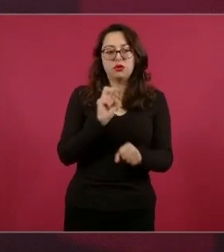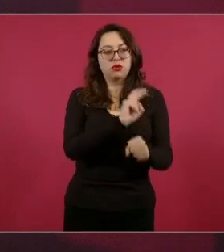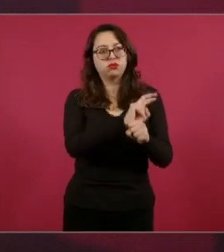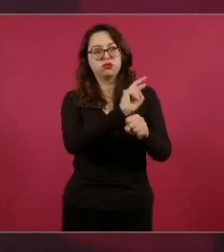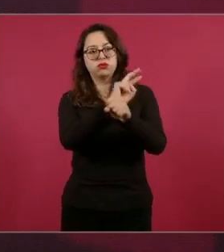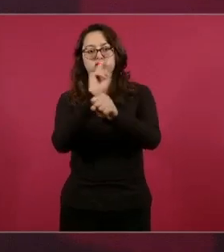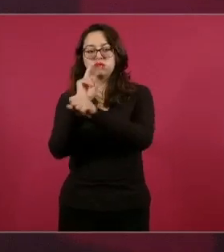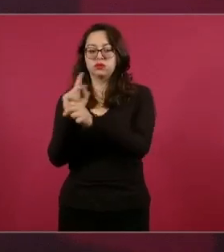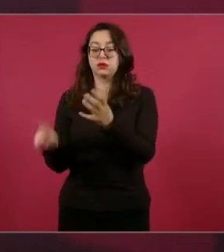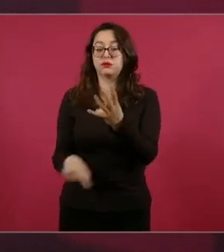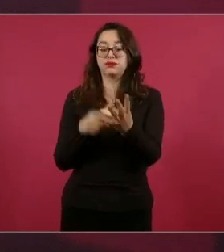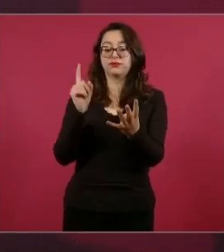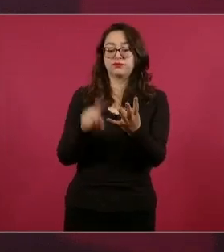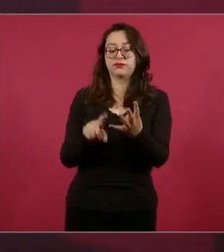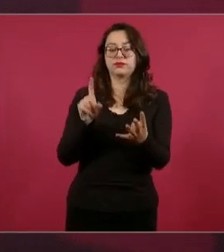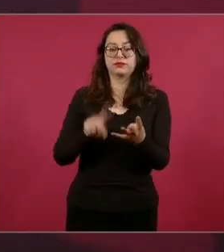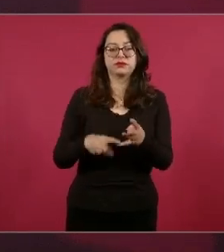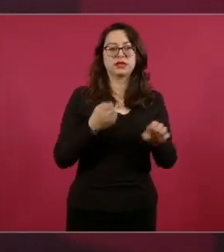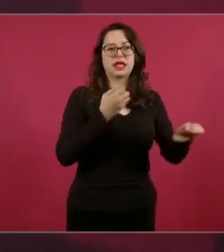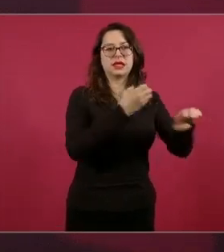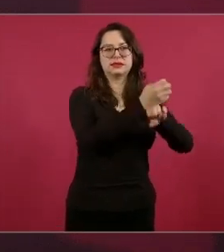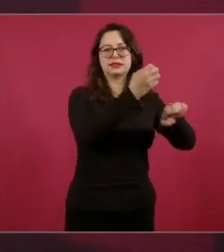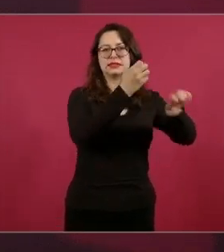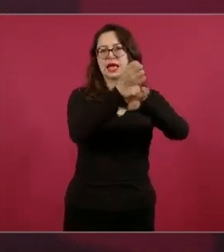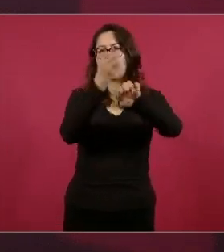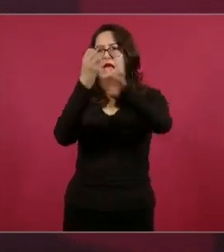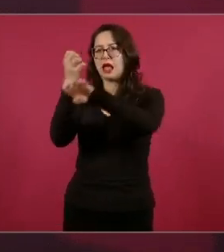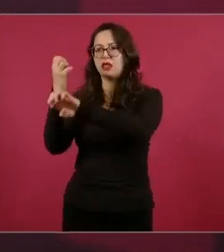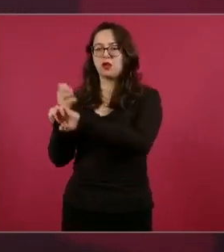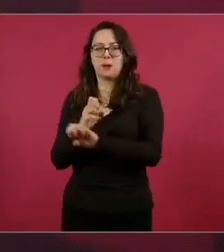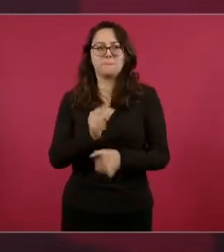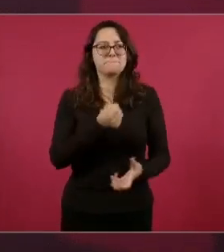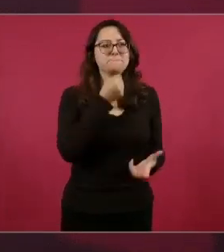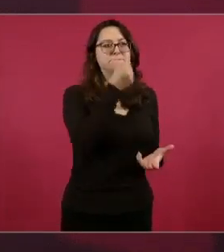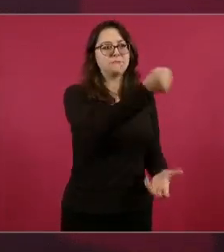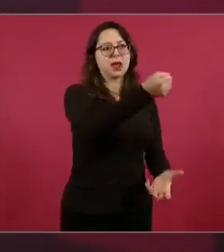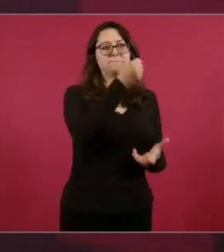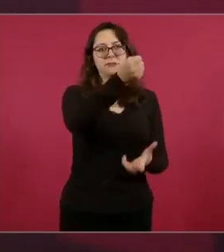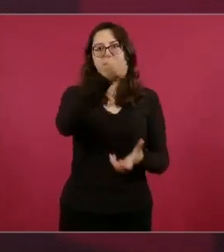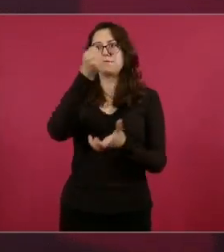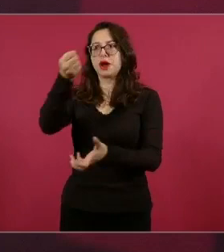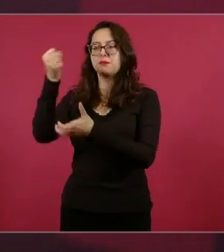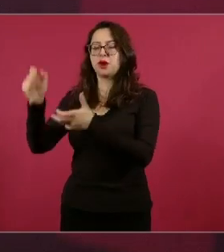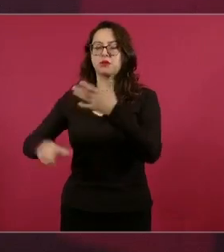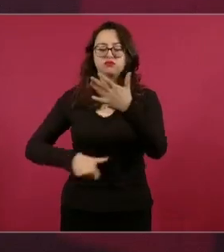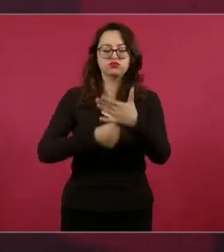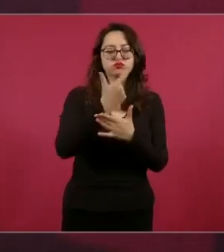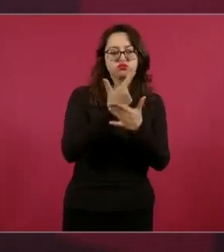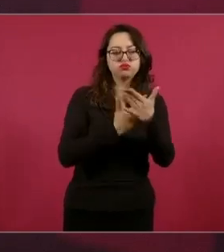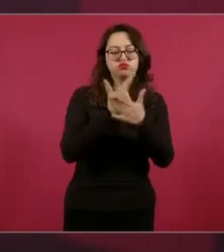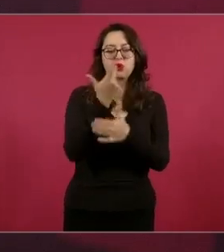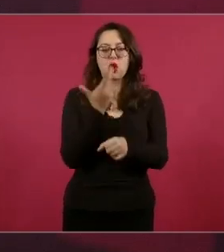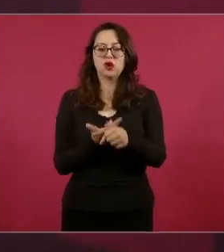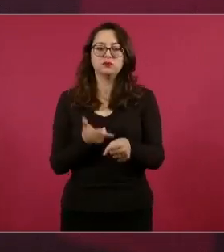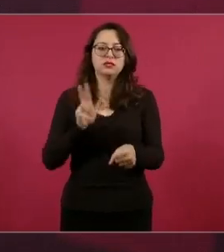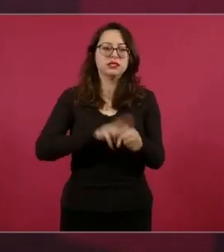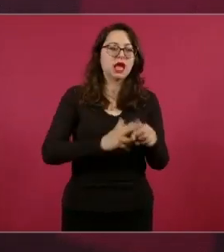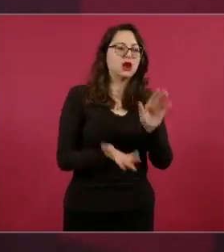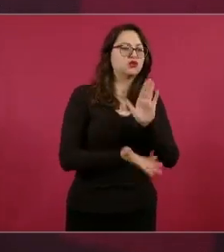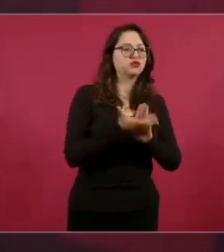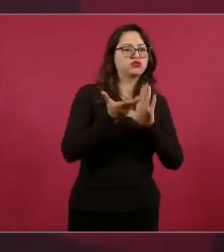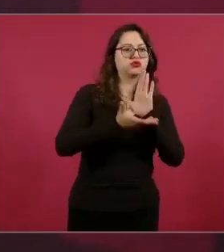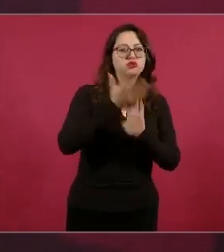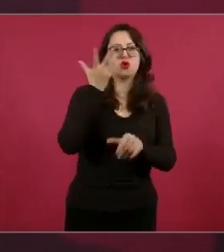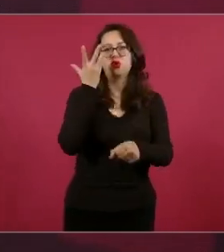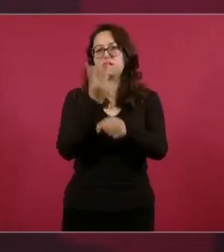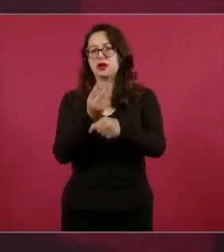de estado por estado en inversión de hospitales, su rehabilitación general, rehabilitación de quirófanos,